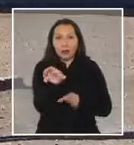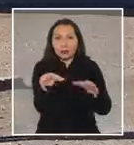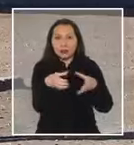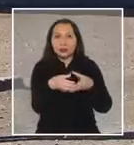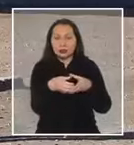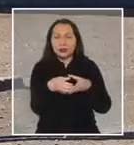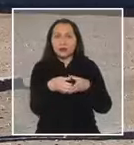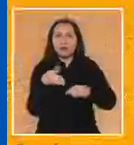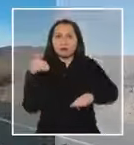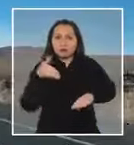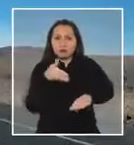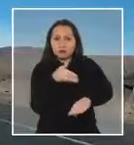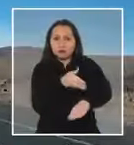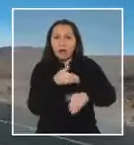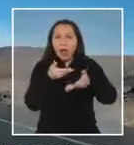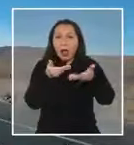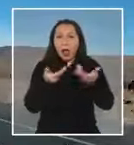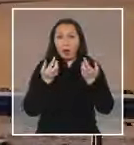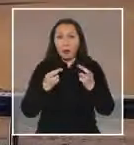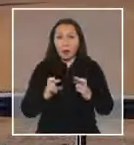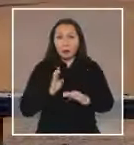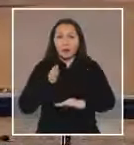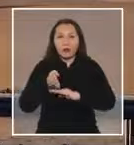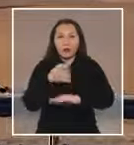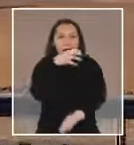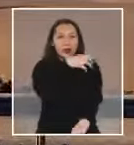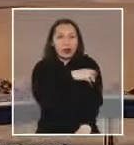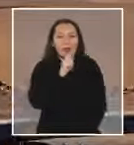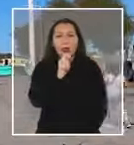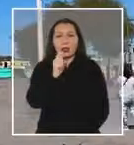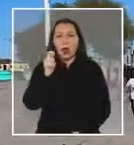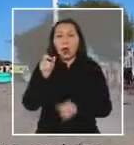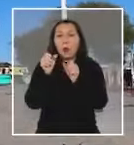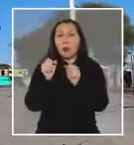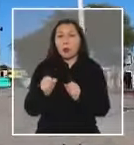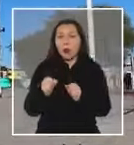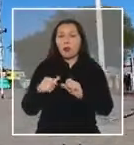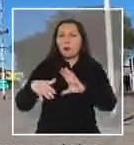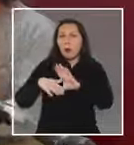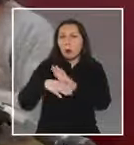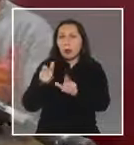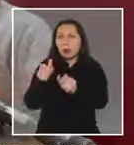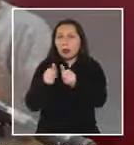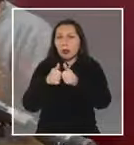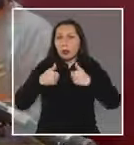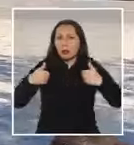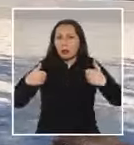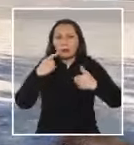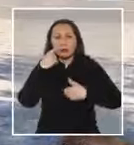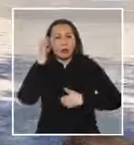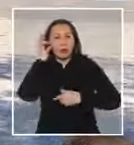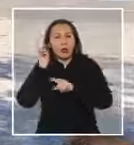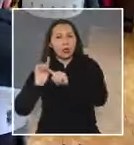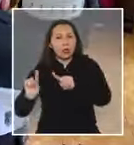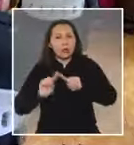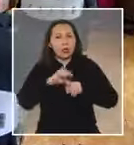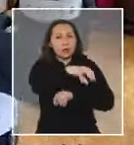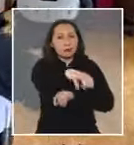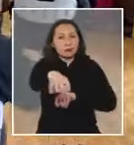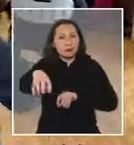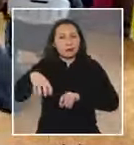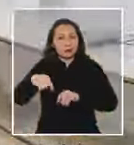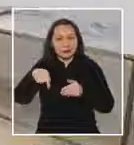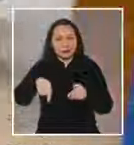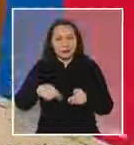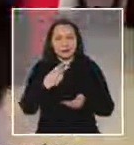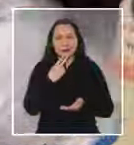Sociales seguimos en terreno. En esta oportunidad estamos en la región de Tarapacá, donde pudimos juntarnos con dirigentes y dirigentes sociales de distintos territorios de